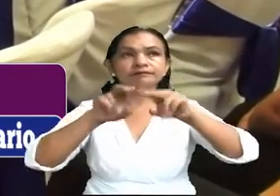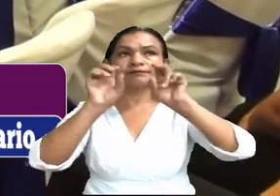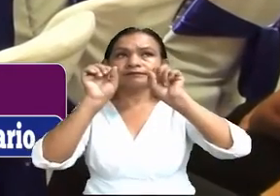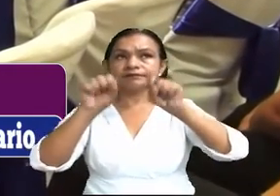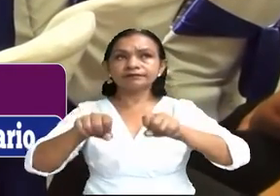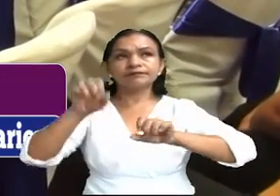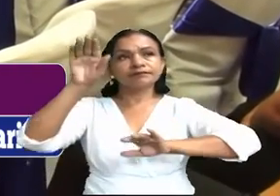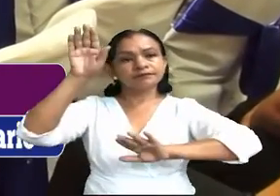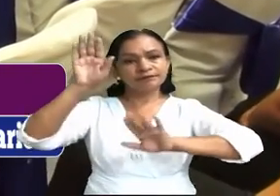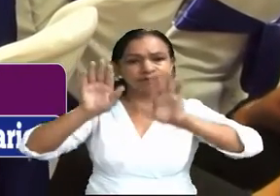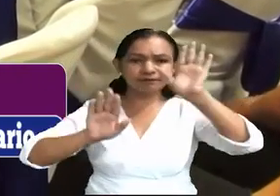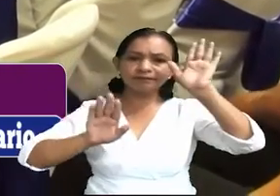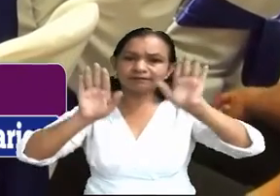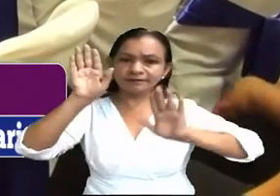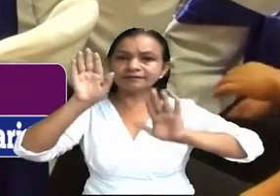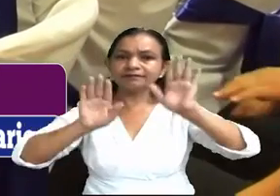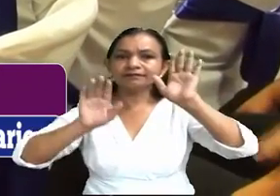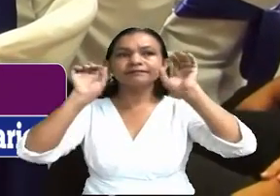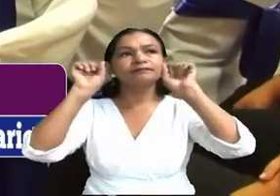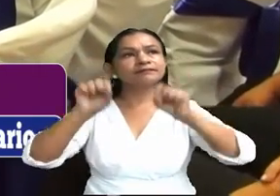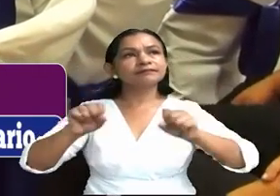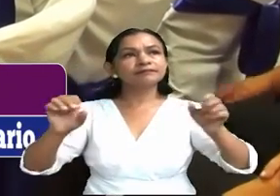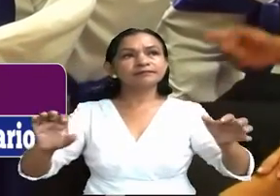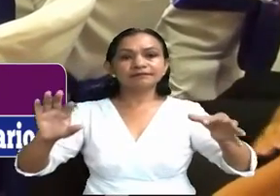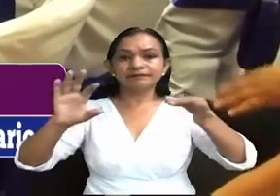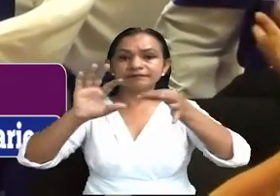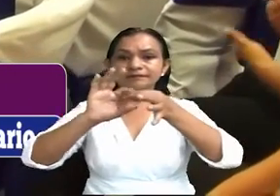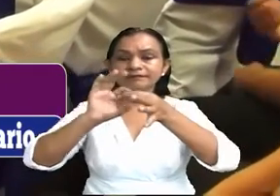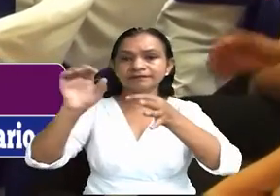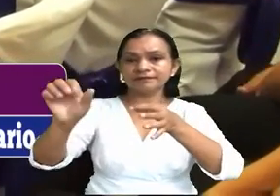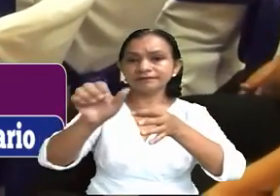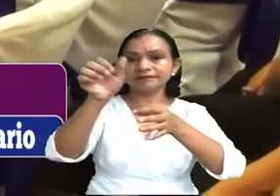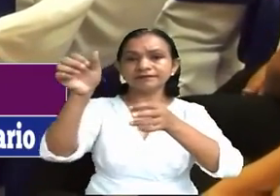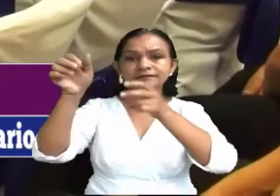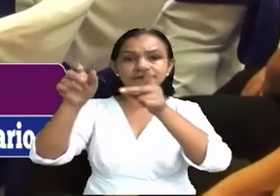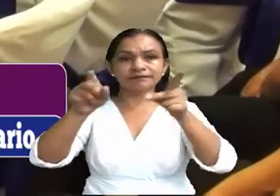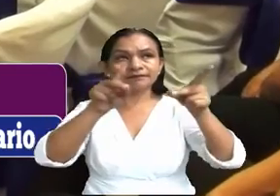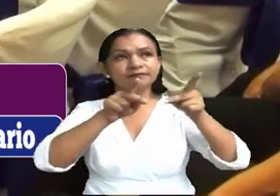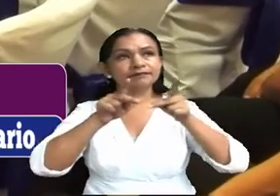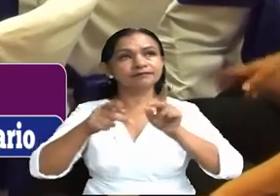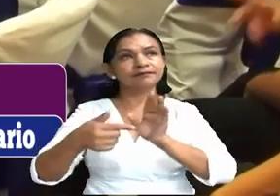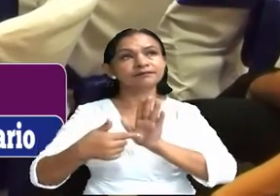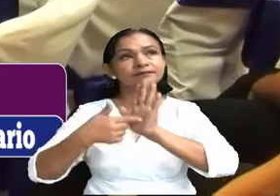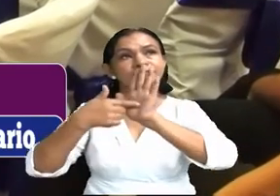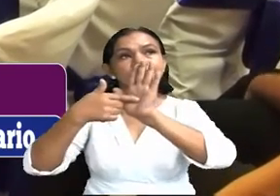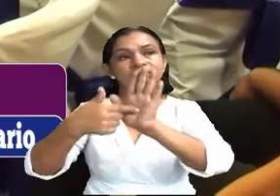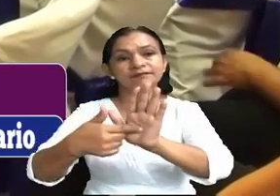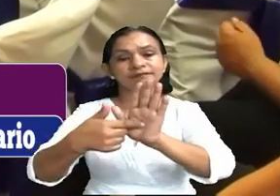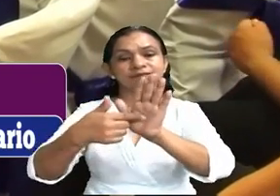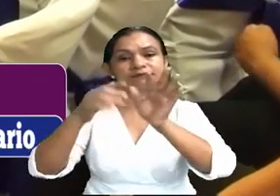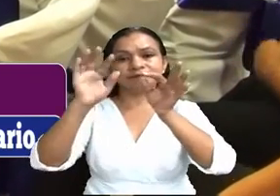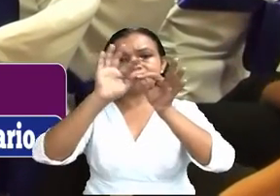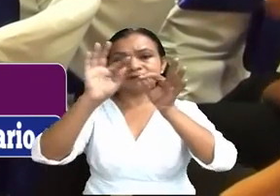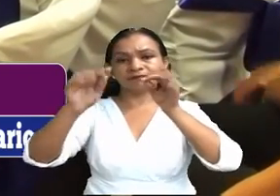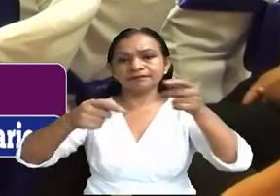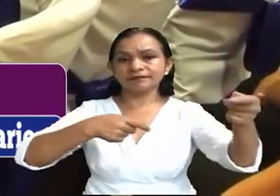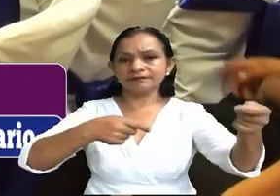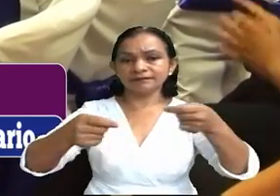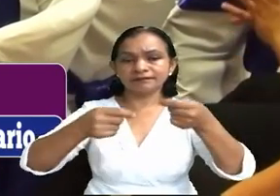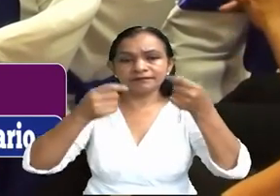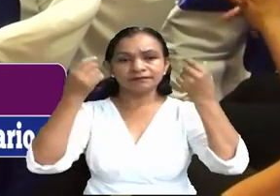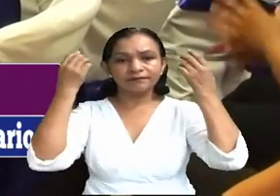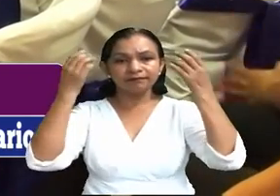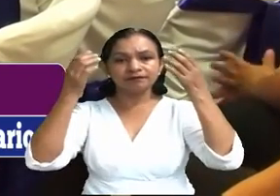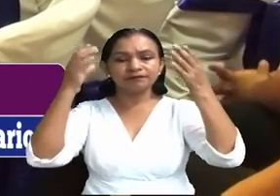de participar junto con otros protagonistas, por ejemplo, en las ferias, en los actos